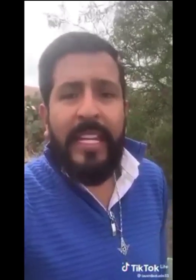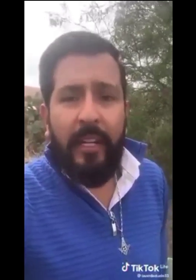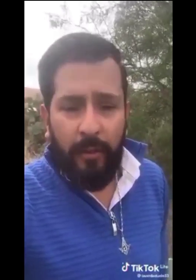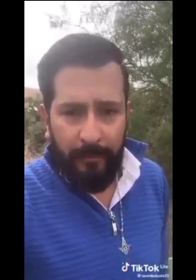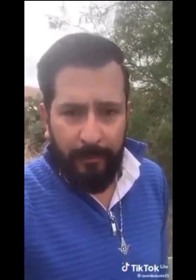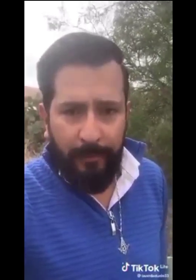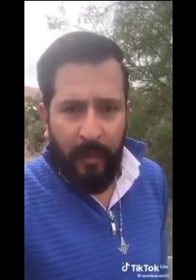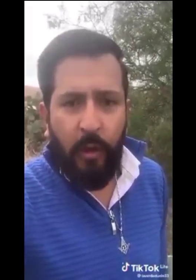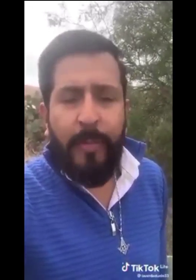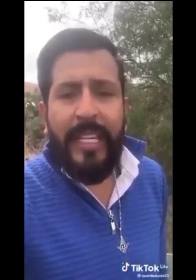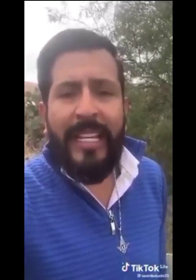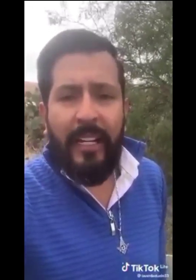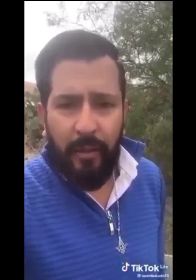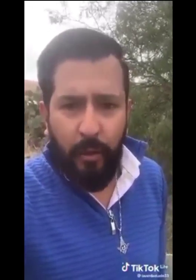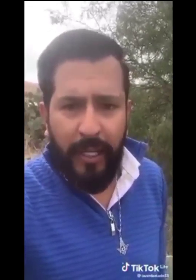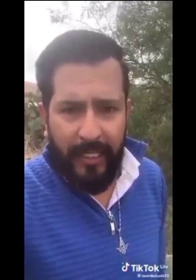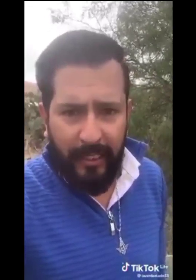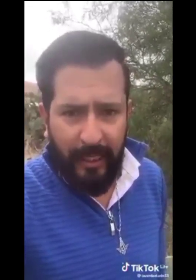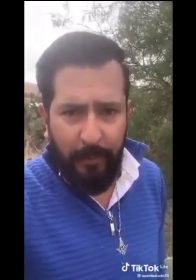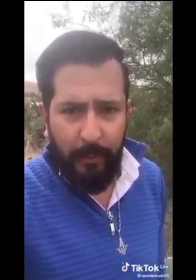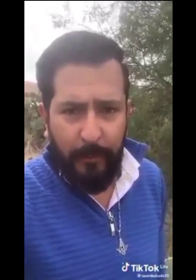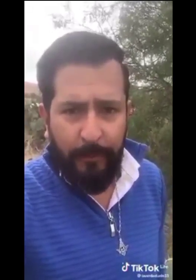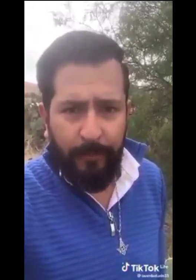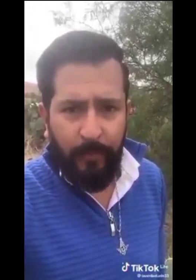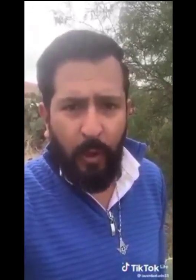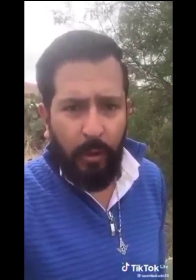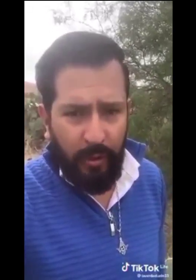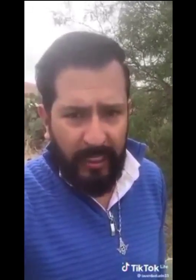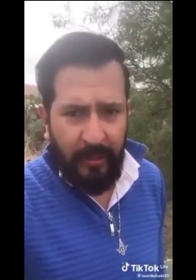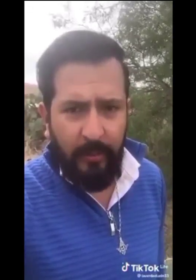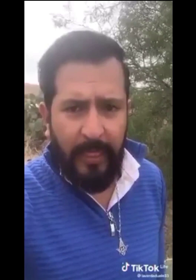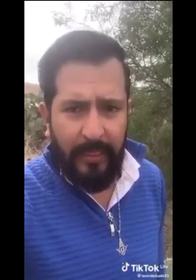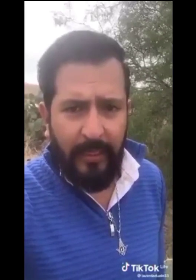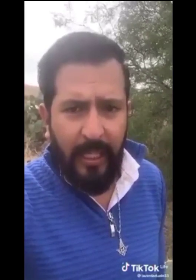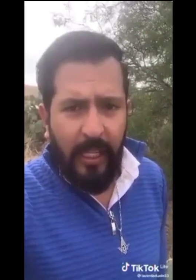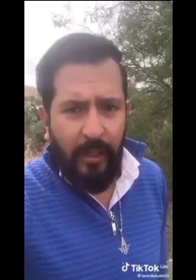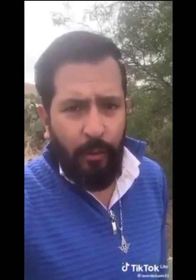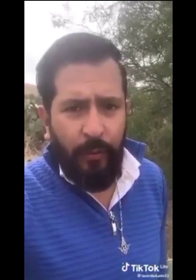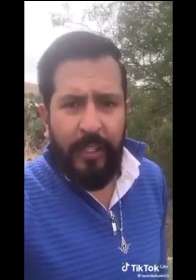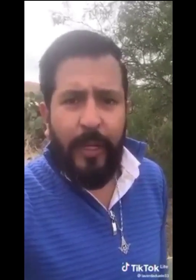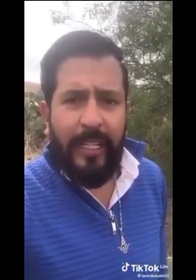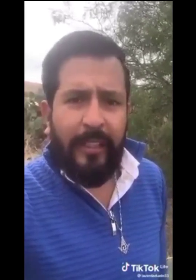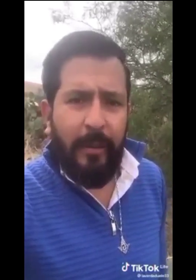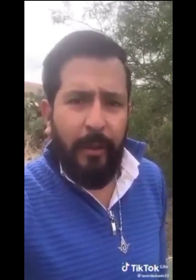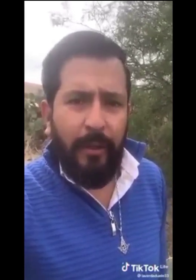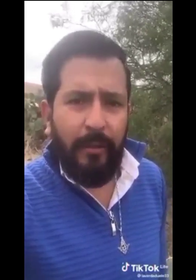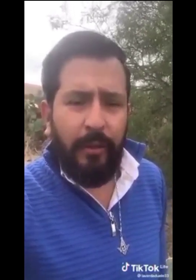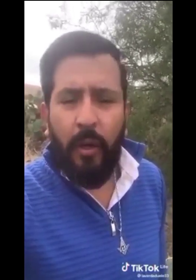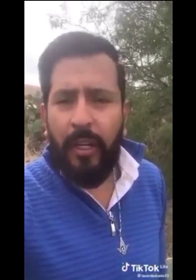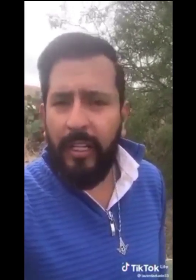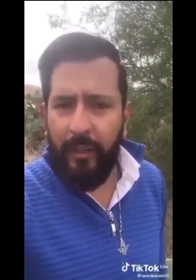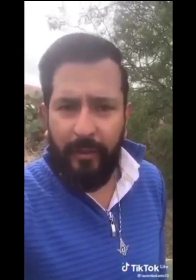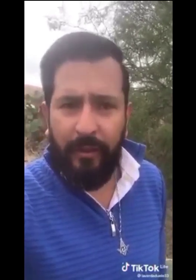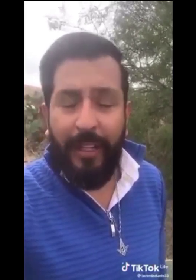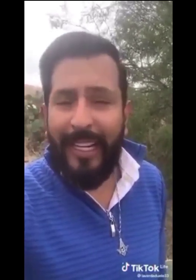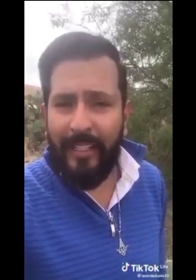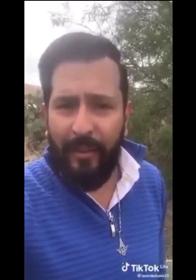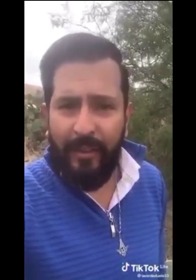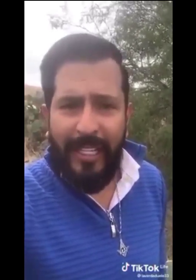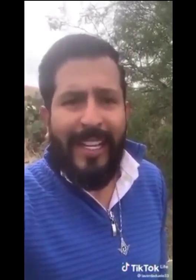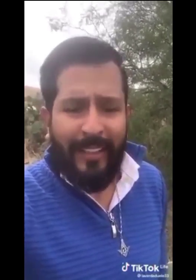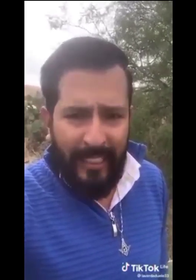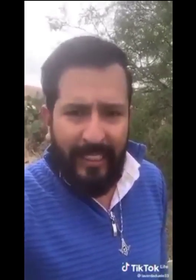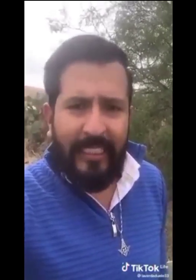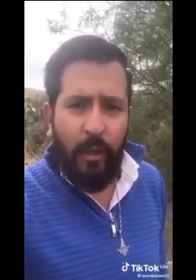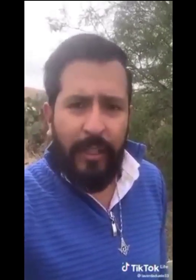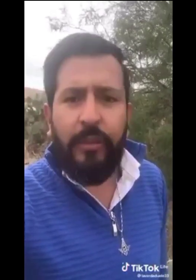pero México, los mexicanos lo necesitamos. Otros 6 años más. Sufragio electivo,